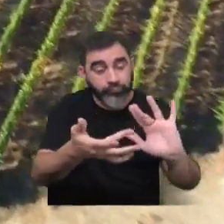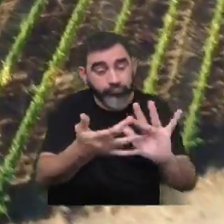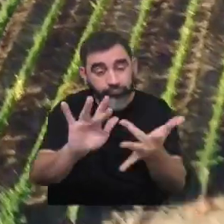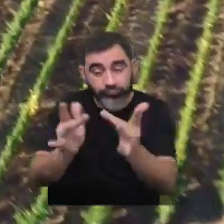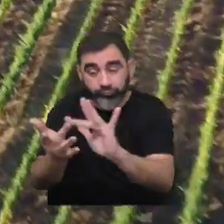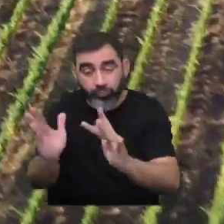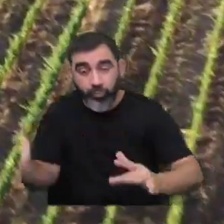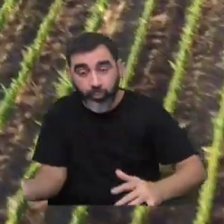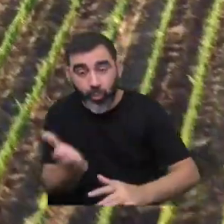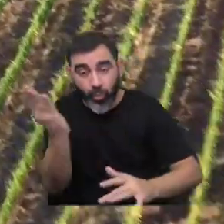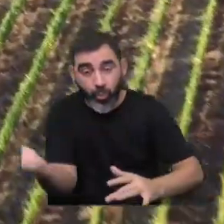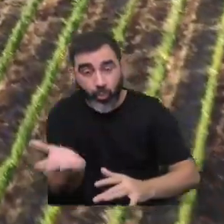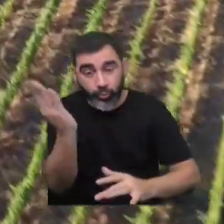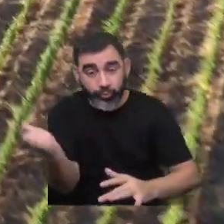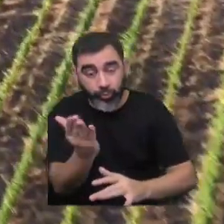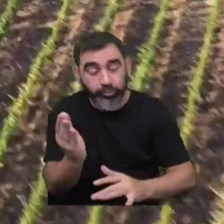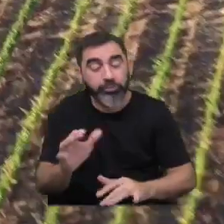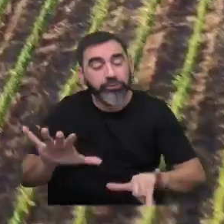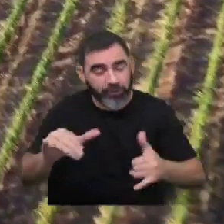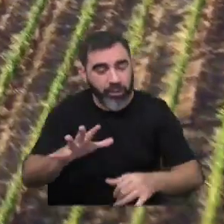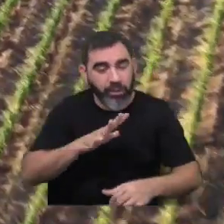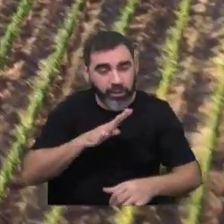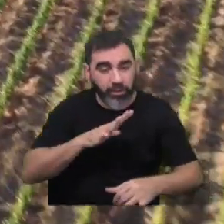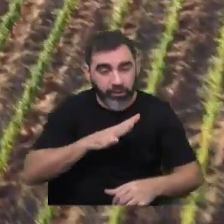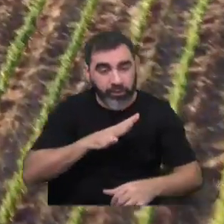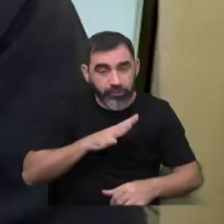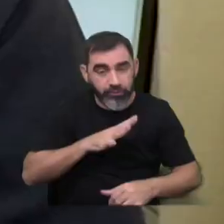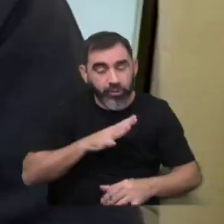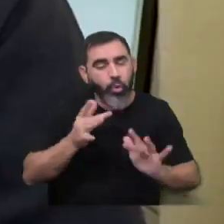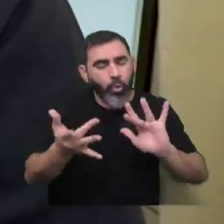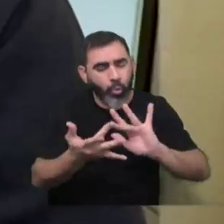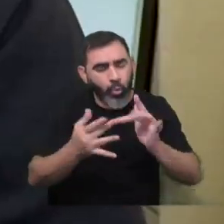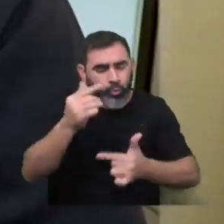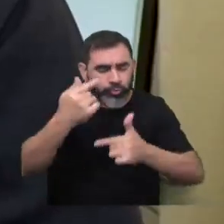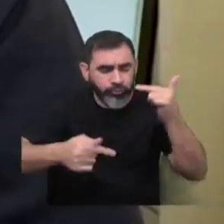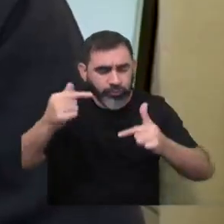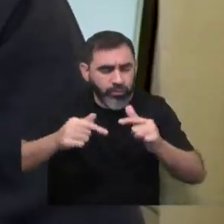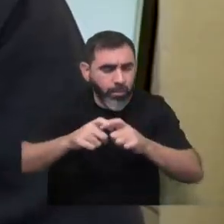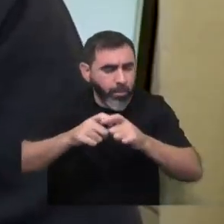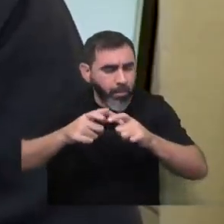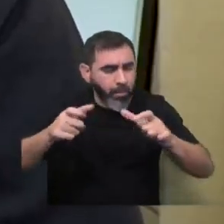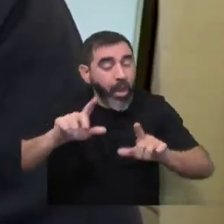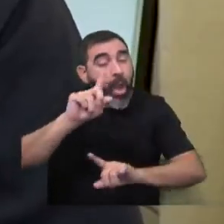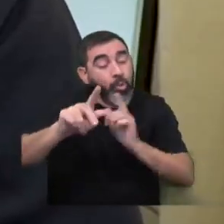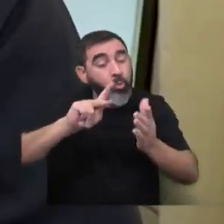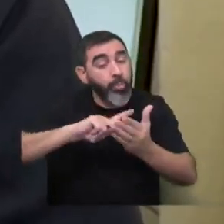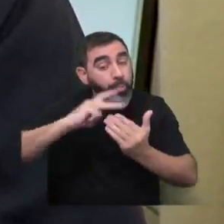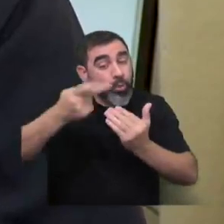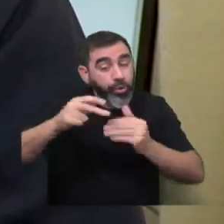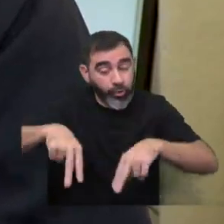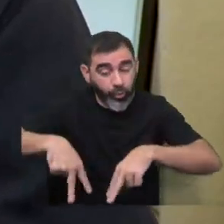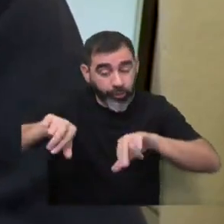sector productivo. Hemos tenido múltiples contactos que van increciendo, ya hay algunos proyectos de